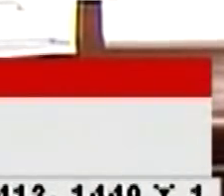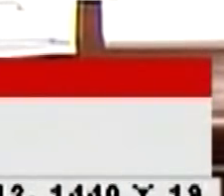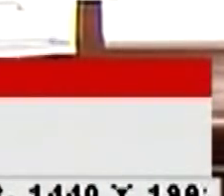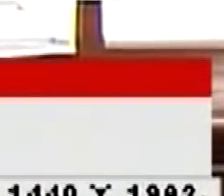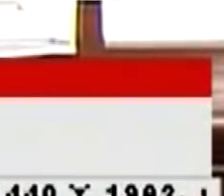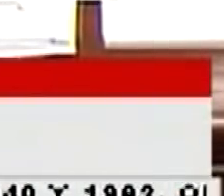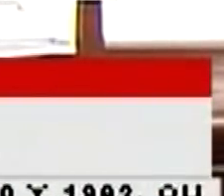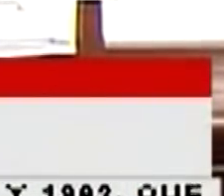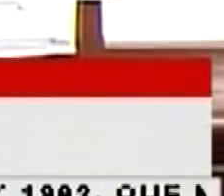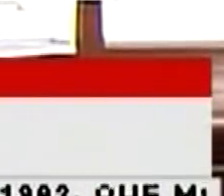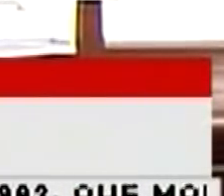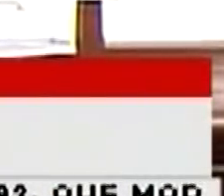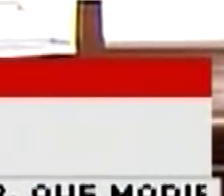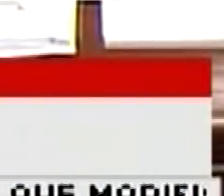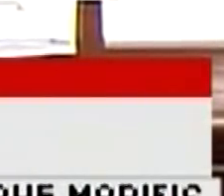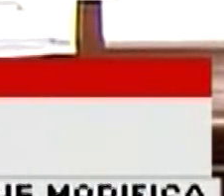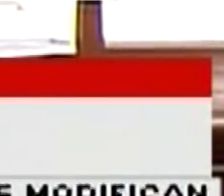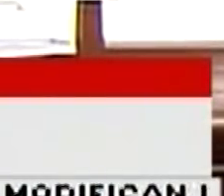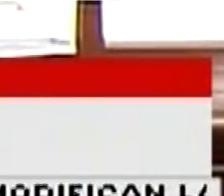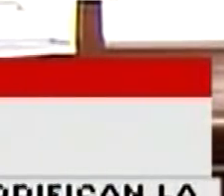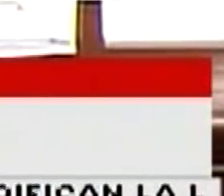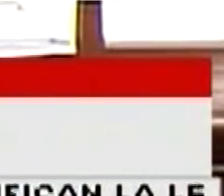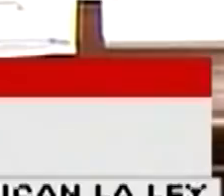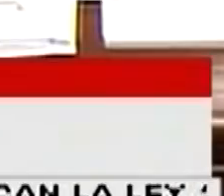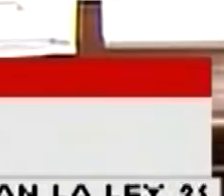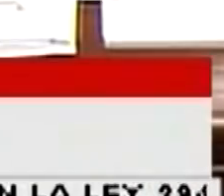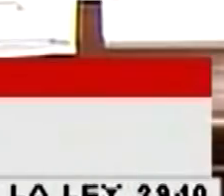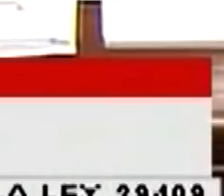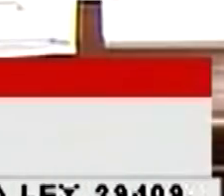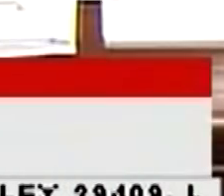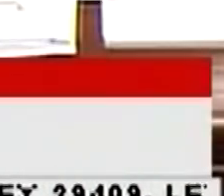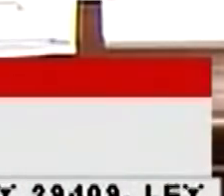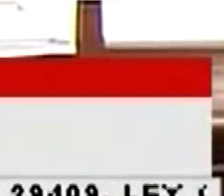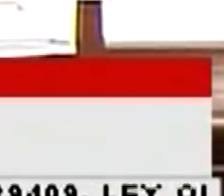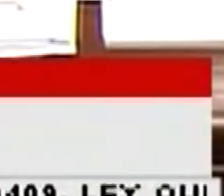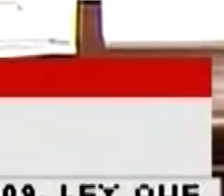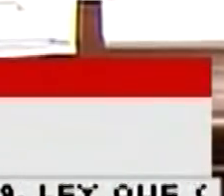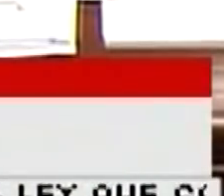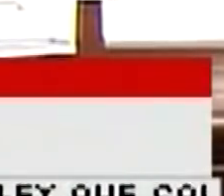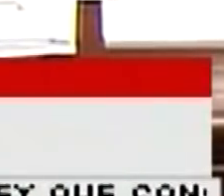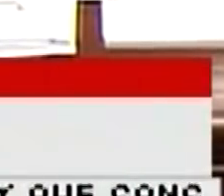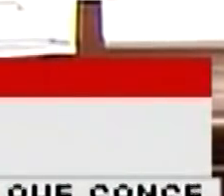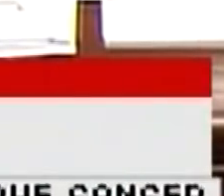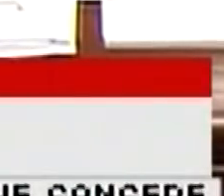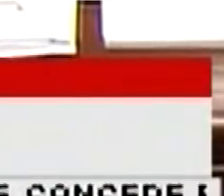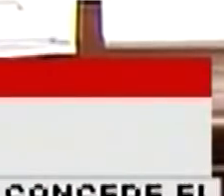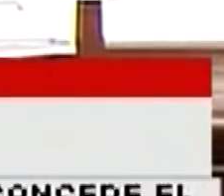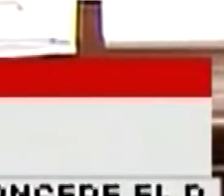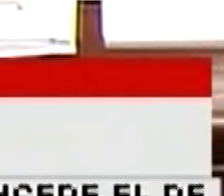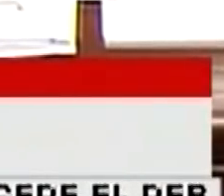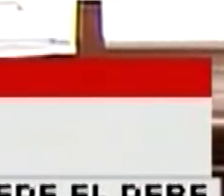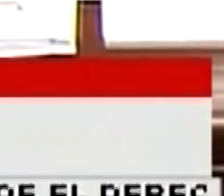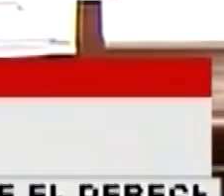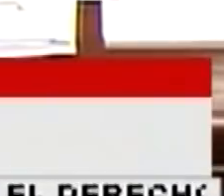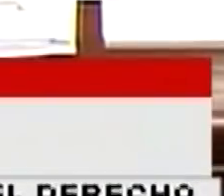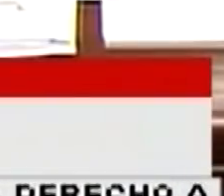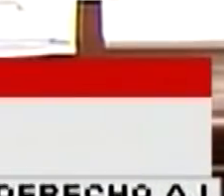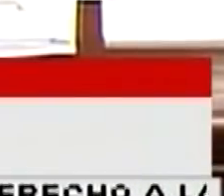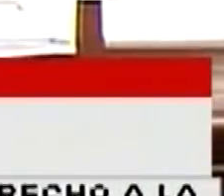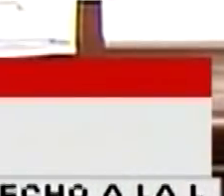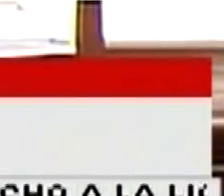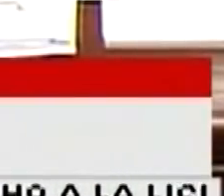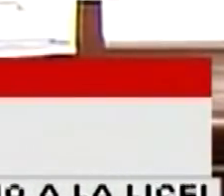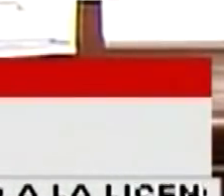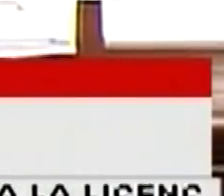35 a favor, 70 en contra. Una abstención, ha sido rechazada la cuestión previa. Y con la